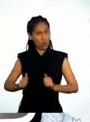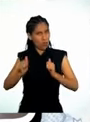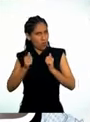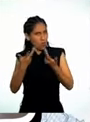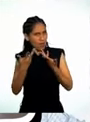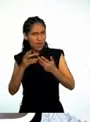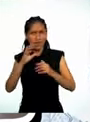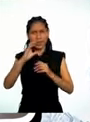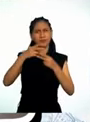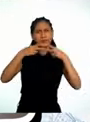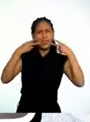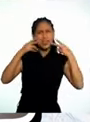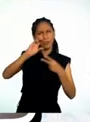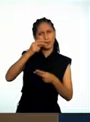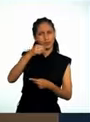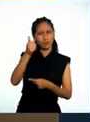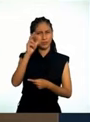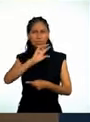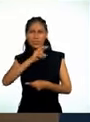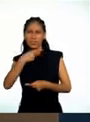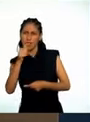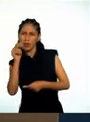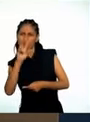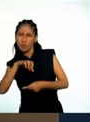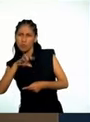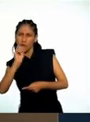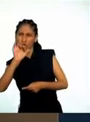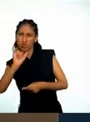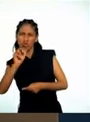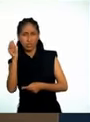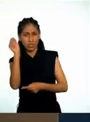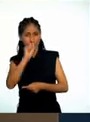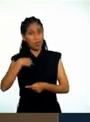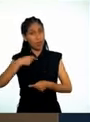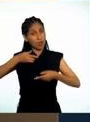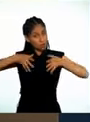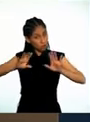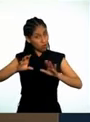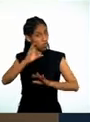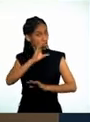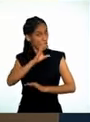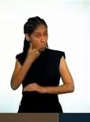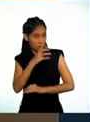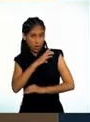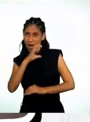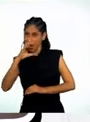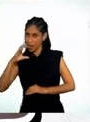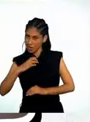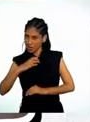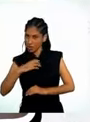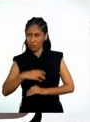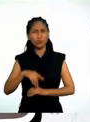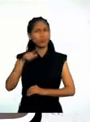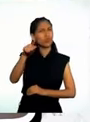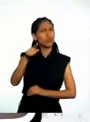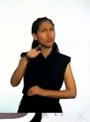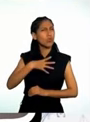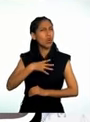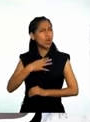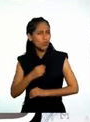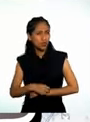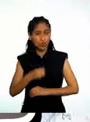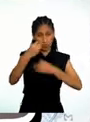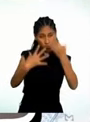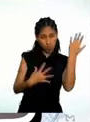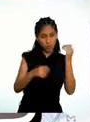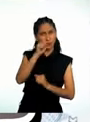mis flores hay un front callao jaulario hay quienes